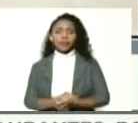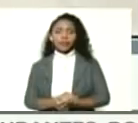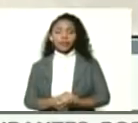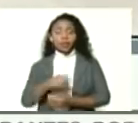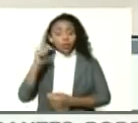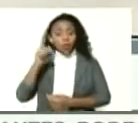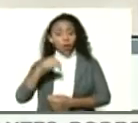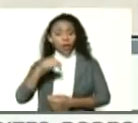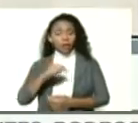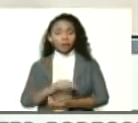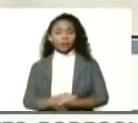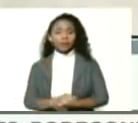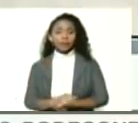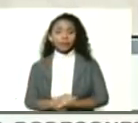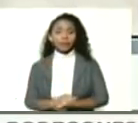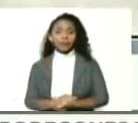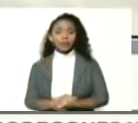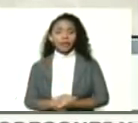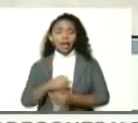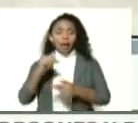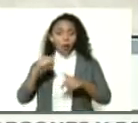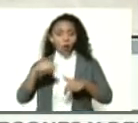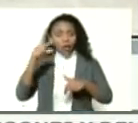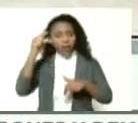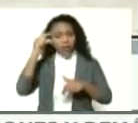Hoy, este día